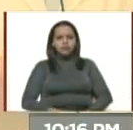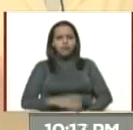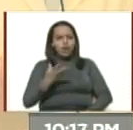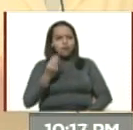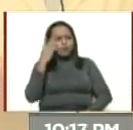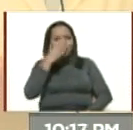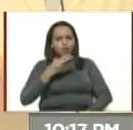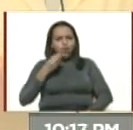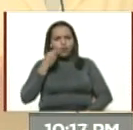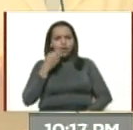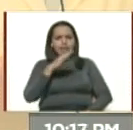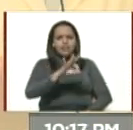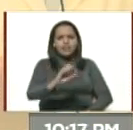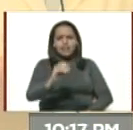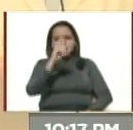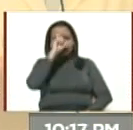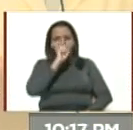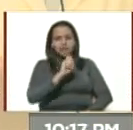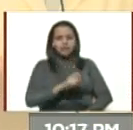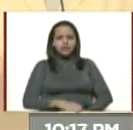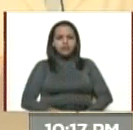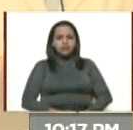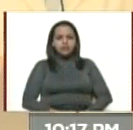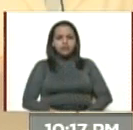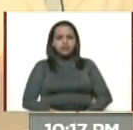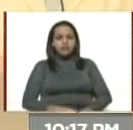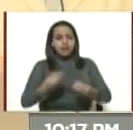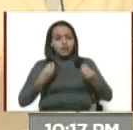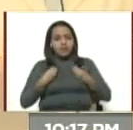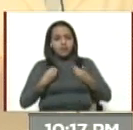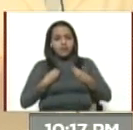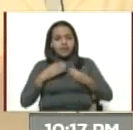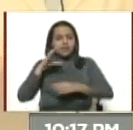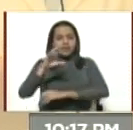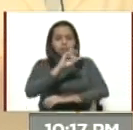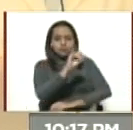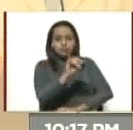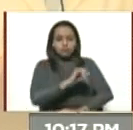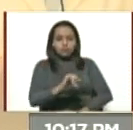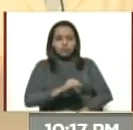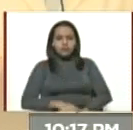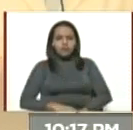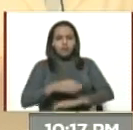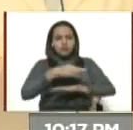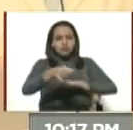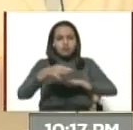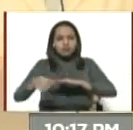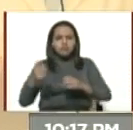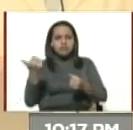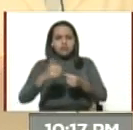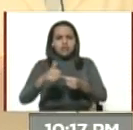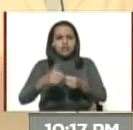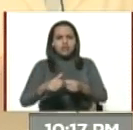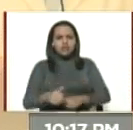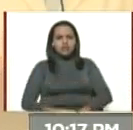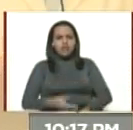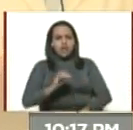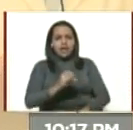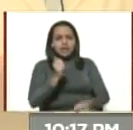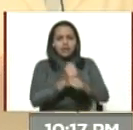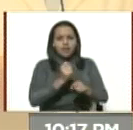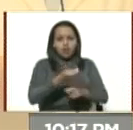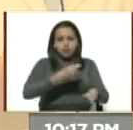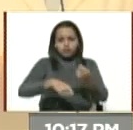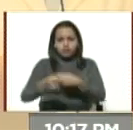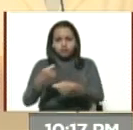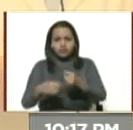joven, de 30 años de edad, habitante del estado Zulia, municipio Maracaibo. Él era un comerciante